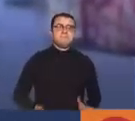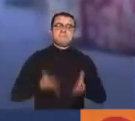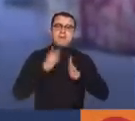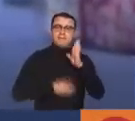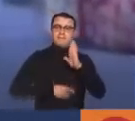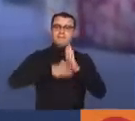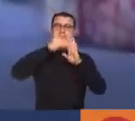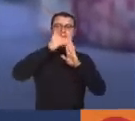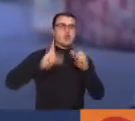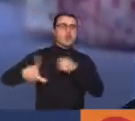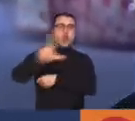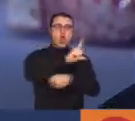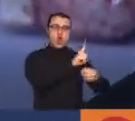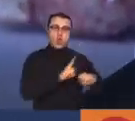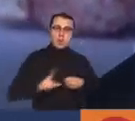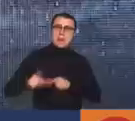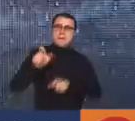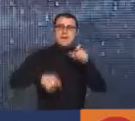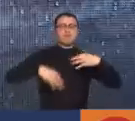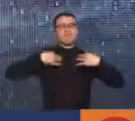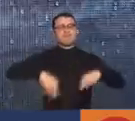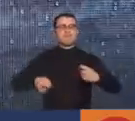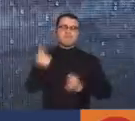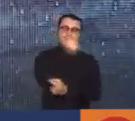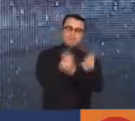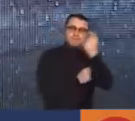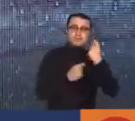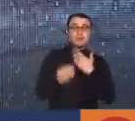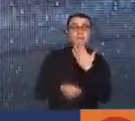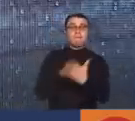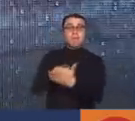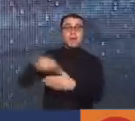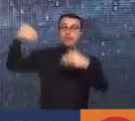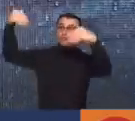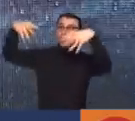de las localidades y la economía popular, porque la energía se vuelve más barata.